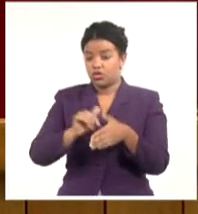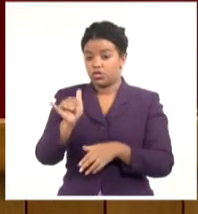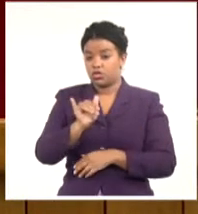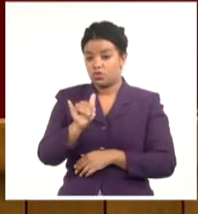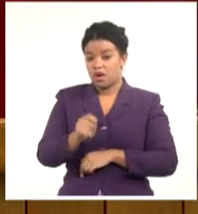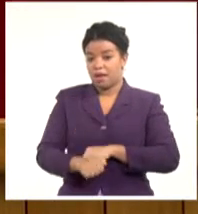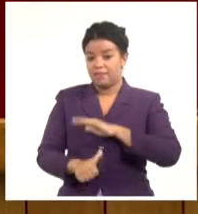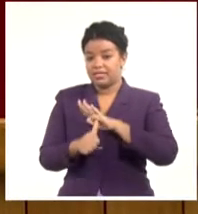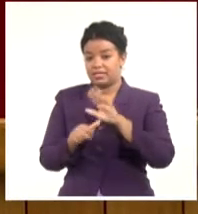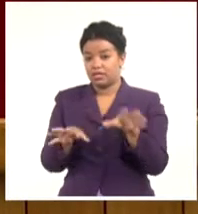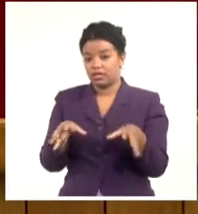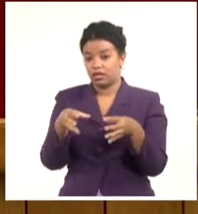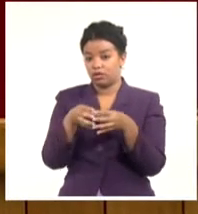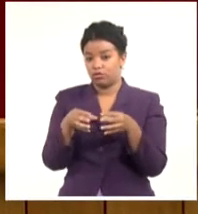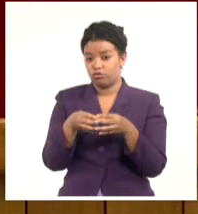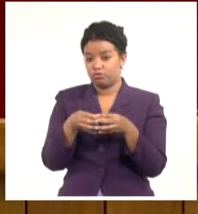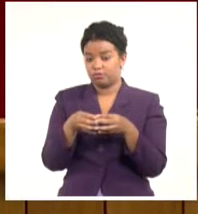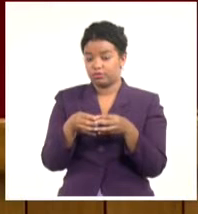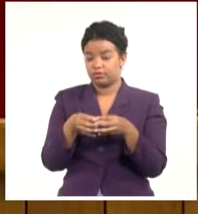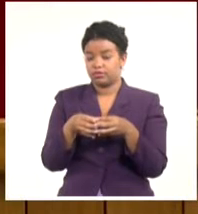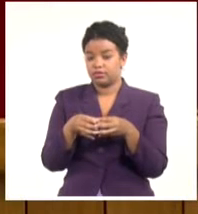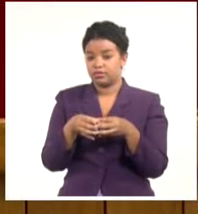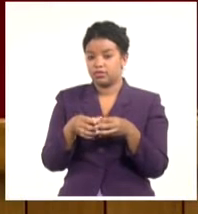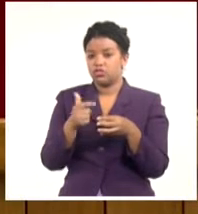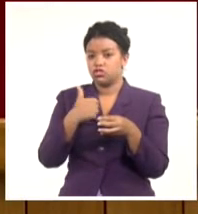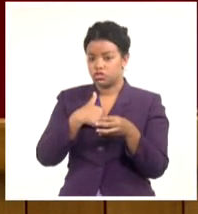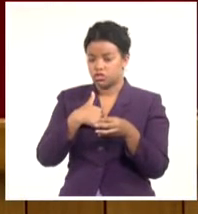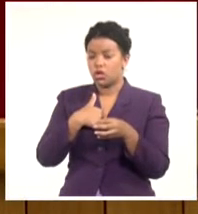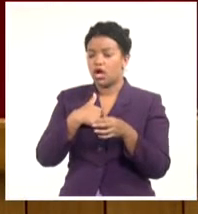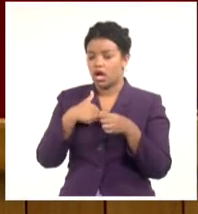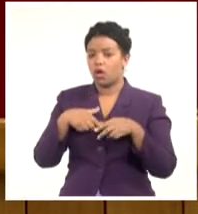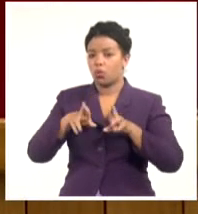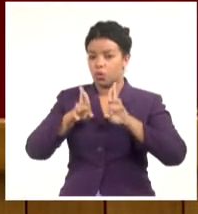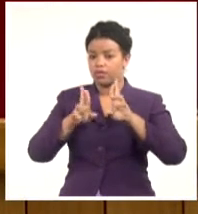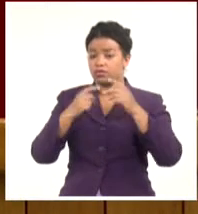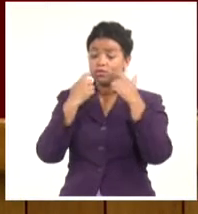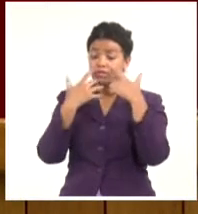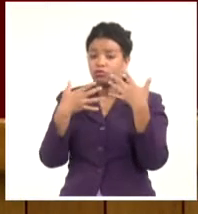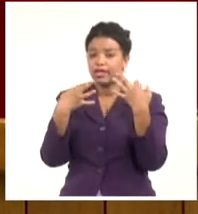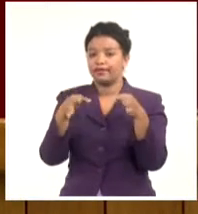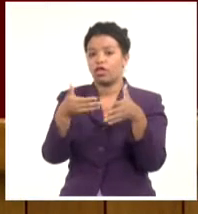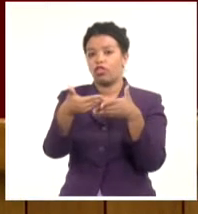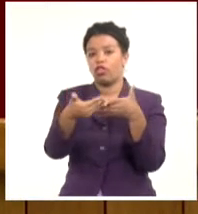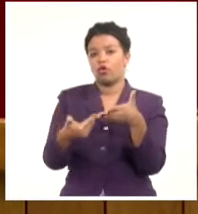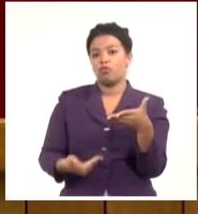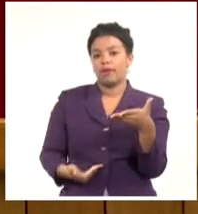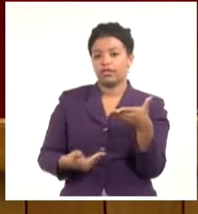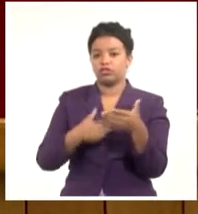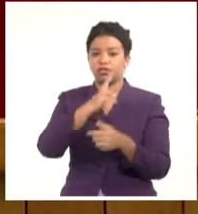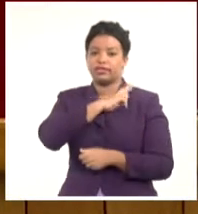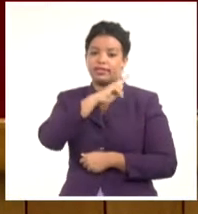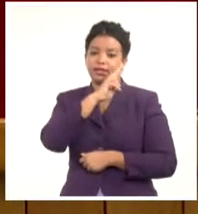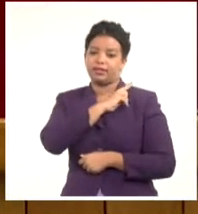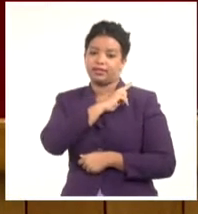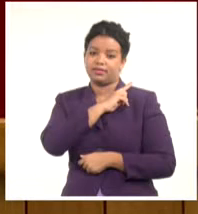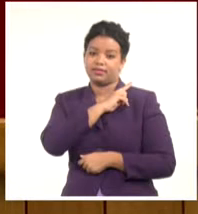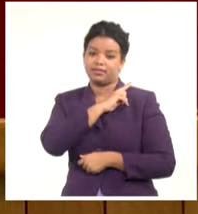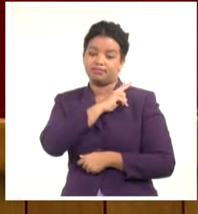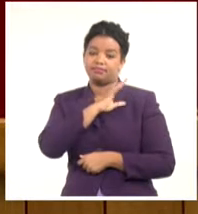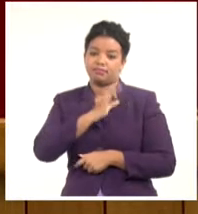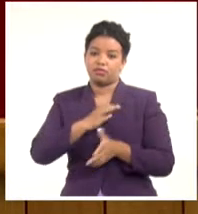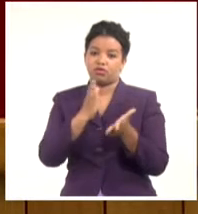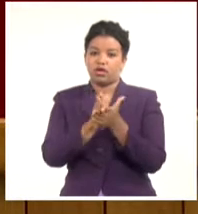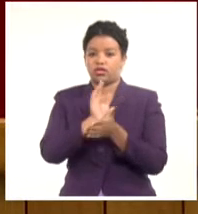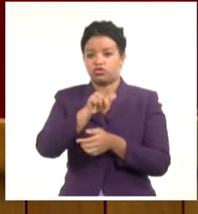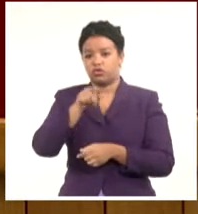presidente de brigada, es un criterio que confirma la importancia de ese documento para la dirigencia estudiantil.